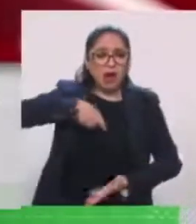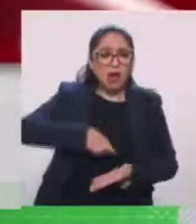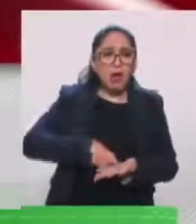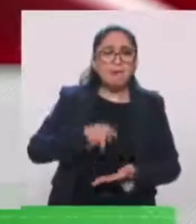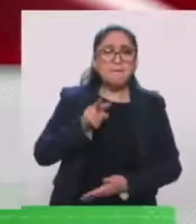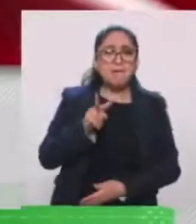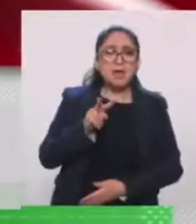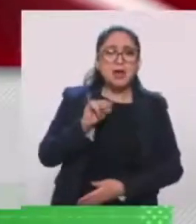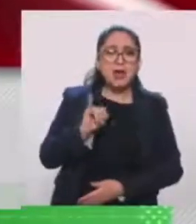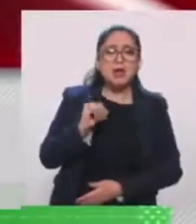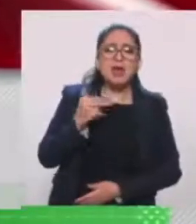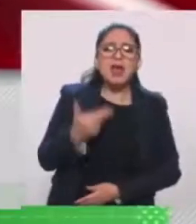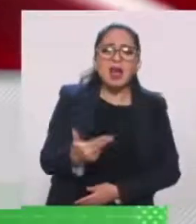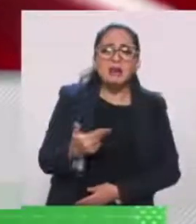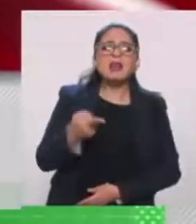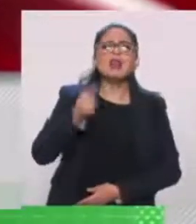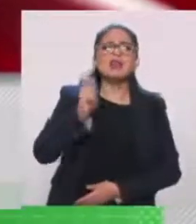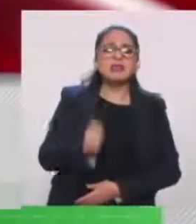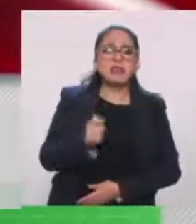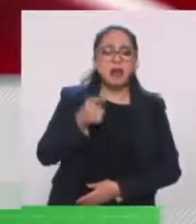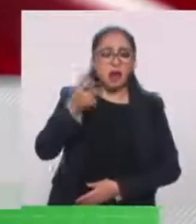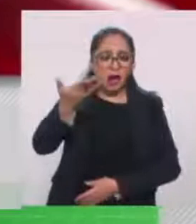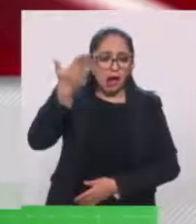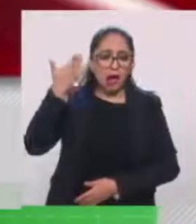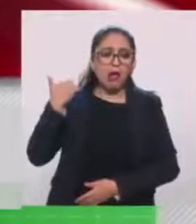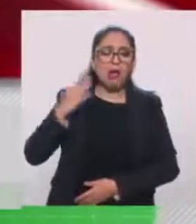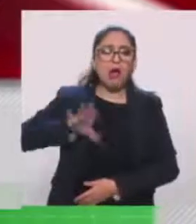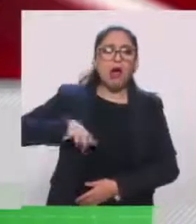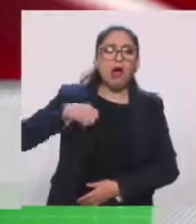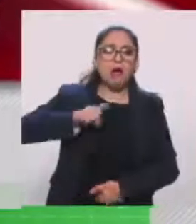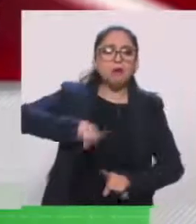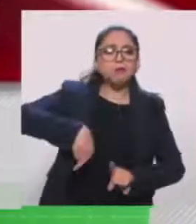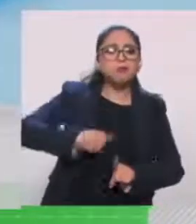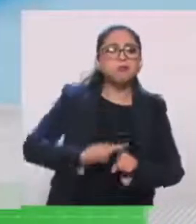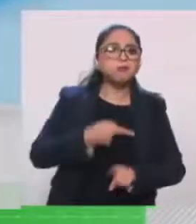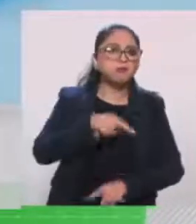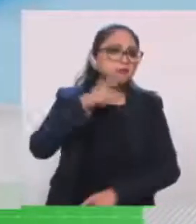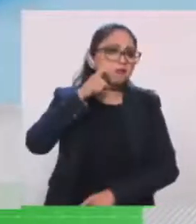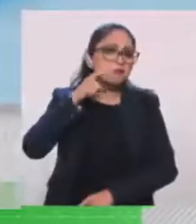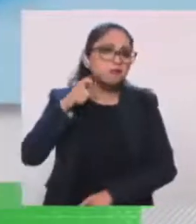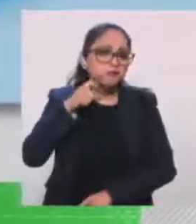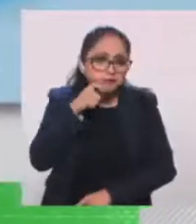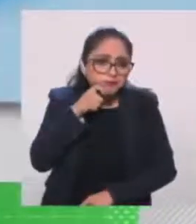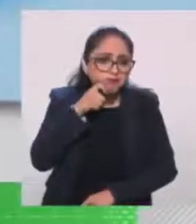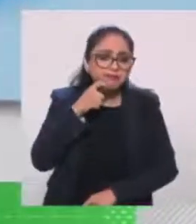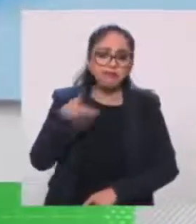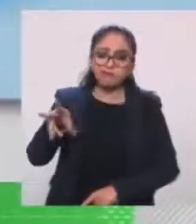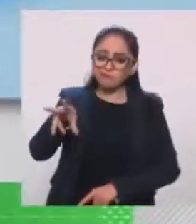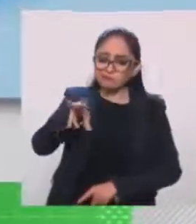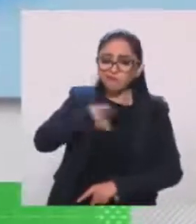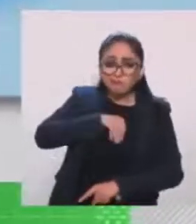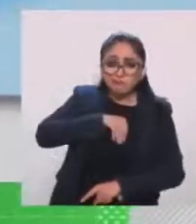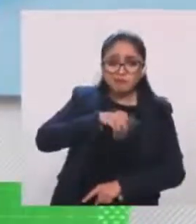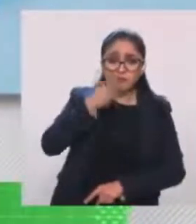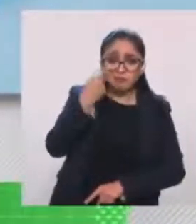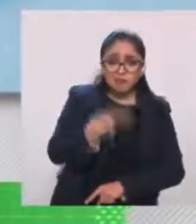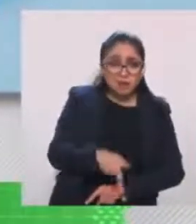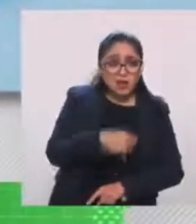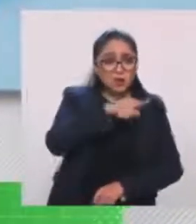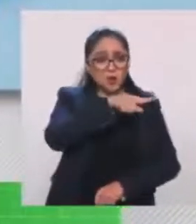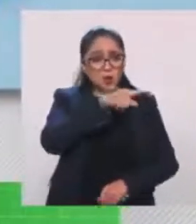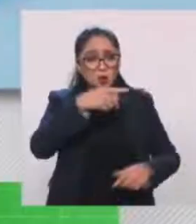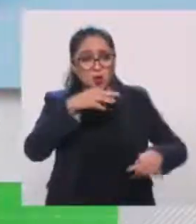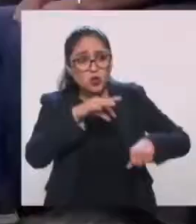abuso sexual. Y esto, desde el año pasado vimos cifras que a los médicos y en especial a los pediatras nos